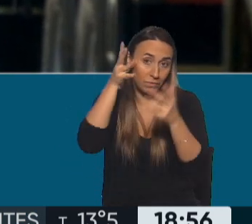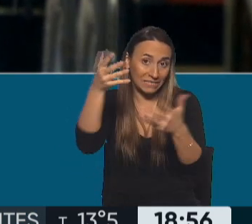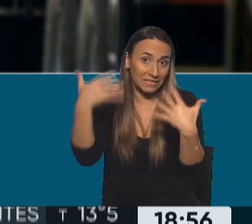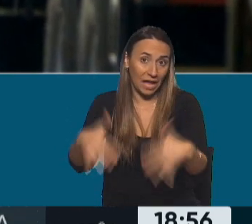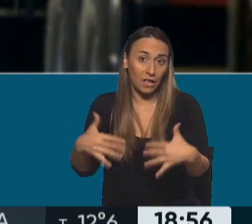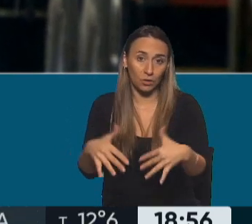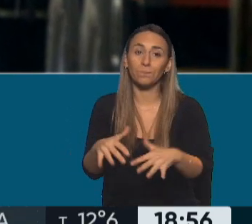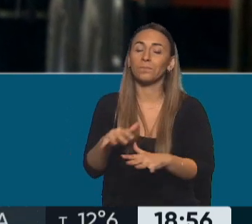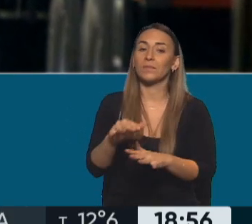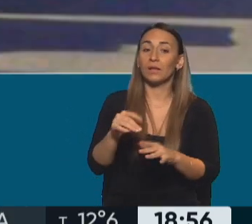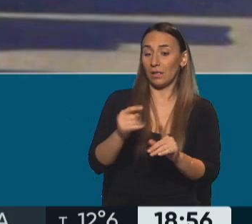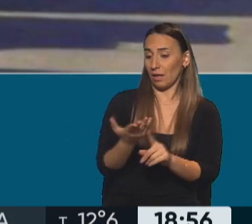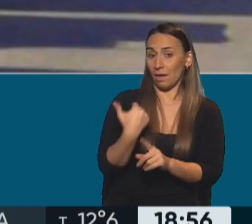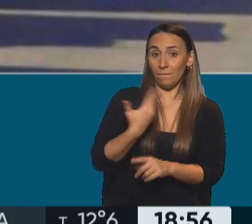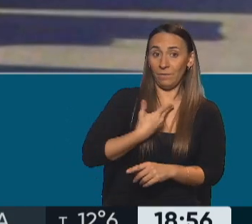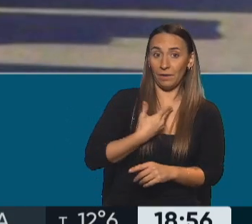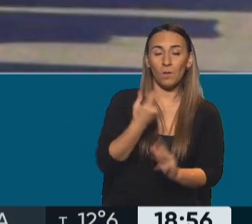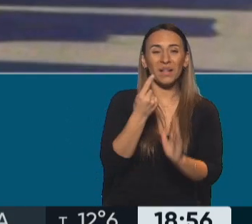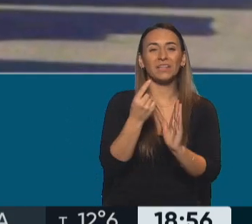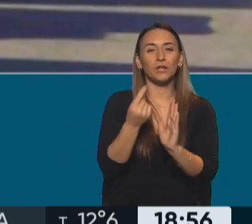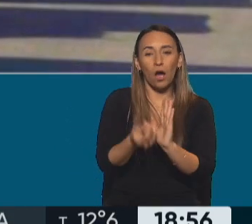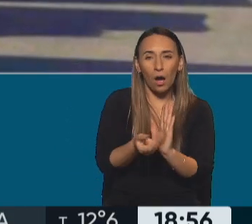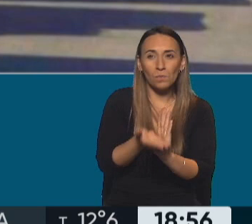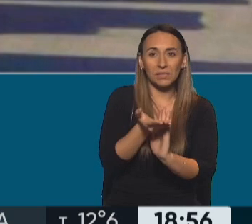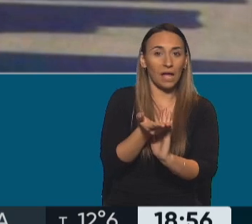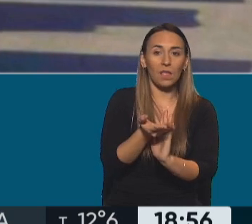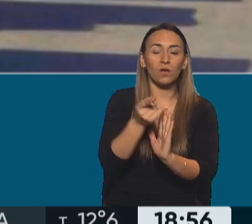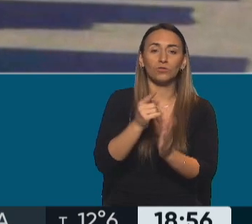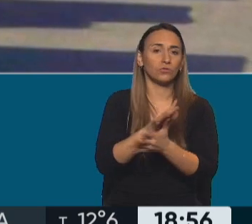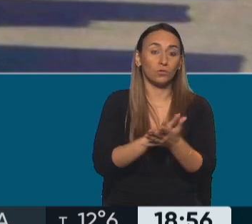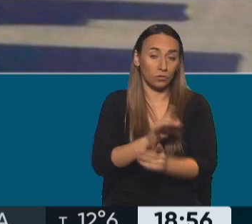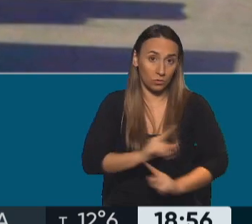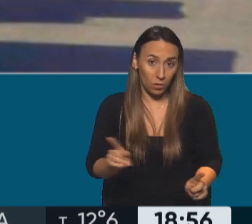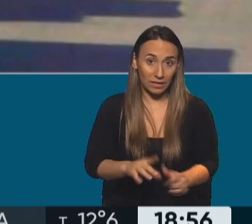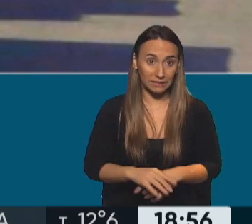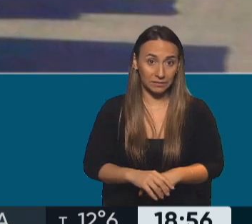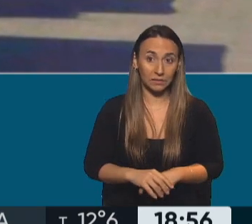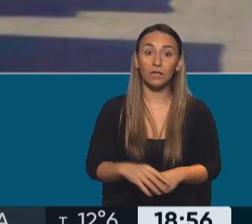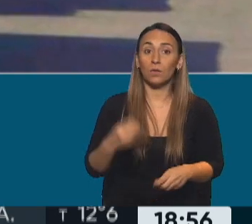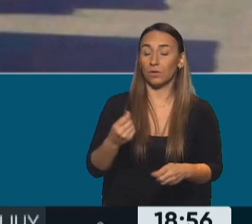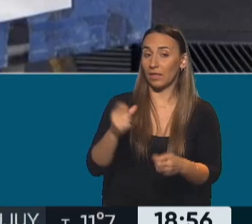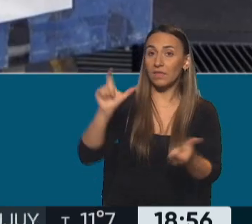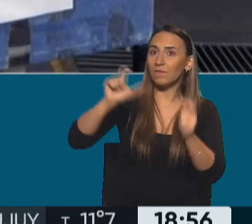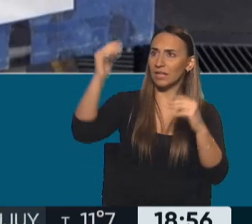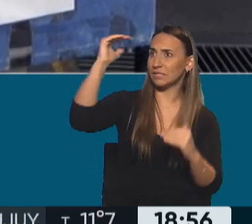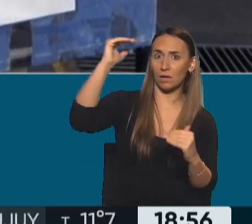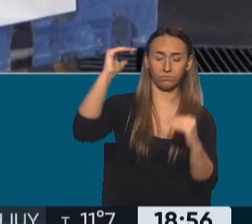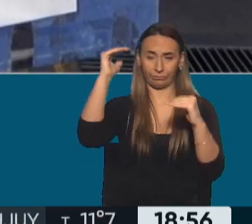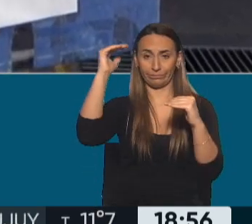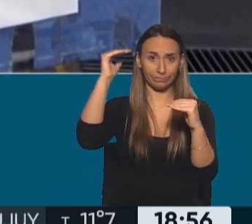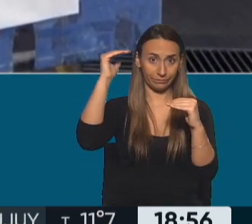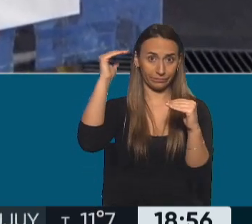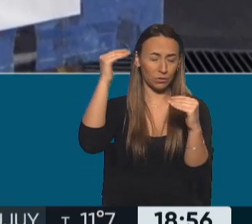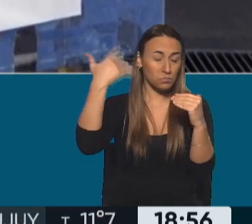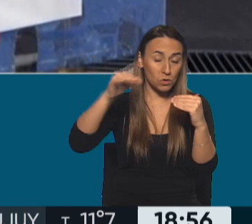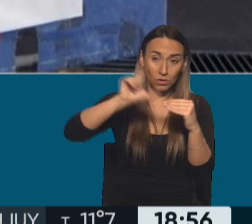esa actualización que hubo en febrero no fue la suficiente, ¿sí? Hasta hoy no es la suficiente para compensar este desfasaje. Entonces, ¿qué pasa? Es tan